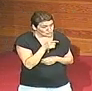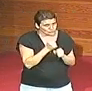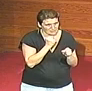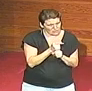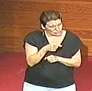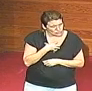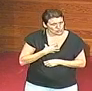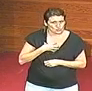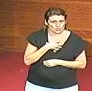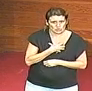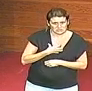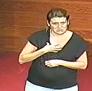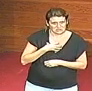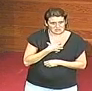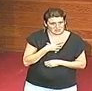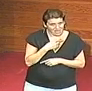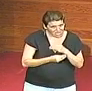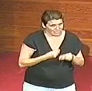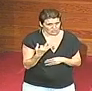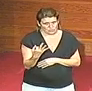cuesta, y hay que hacerlo.